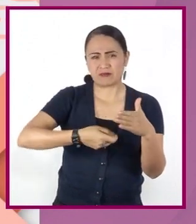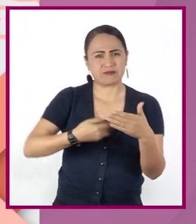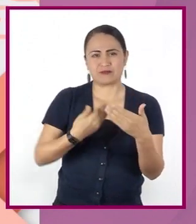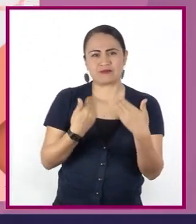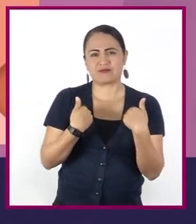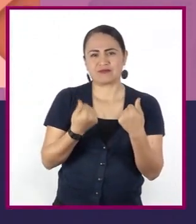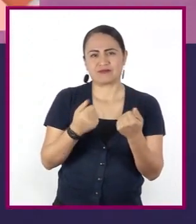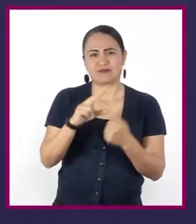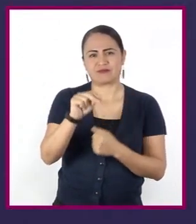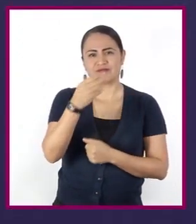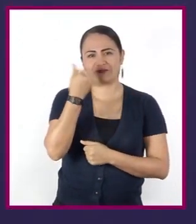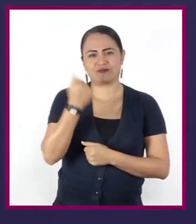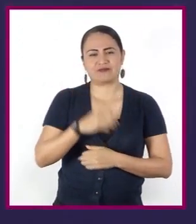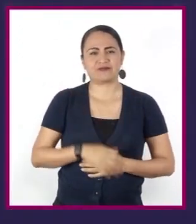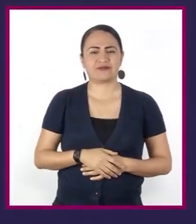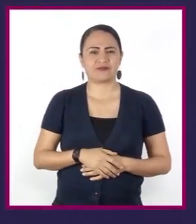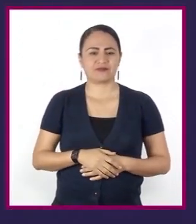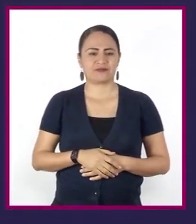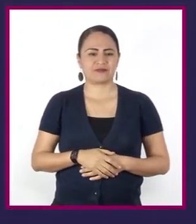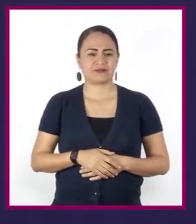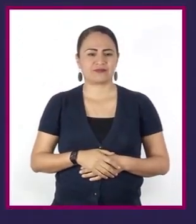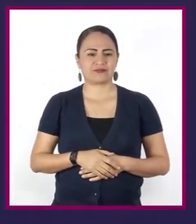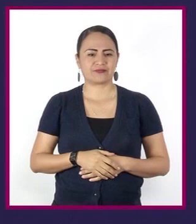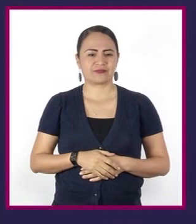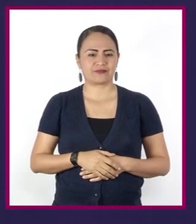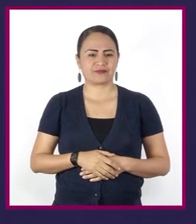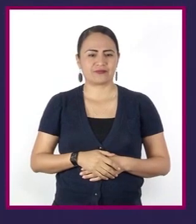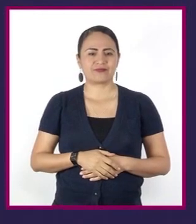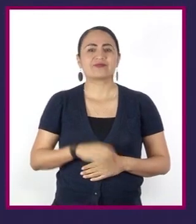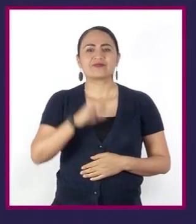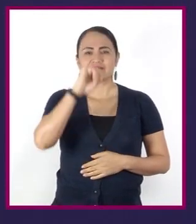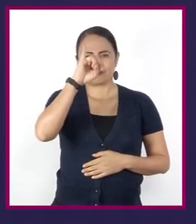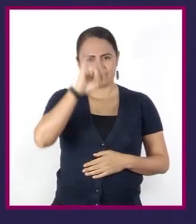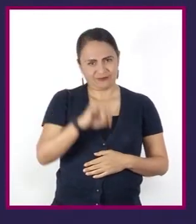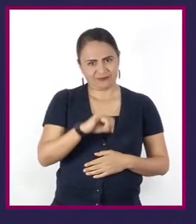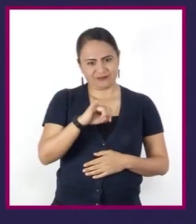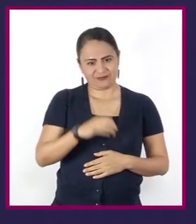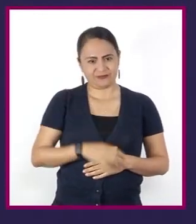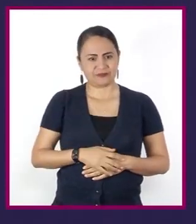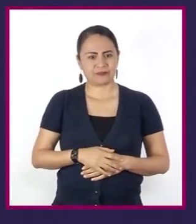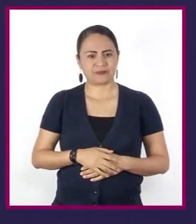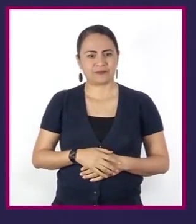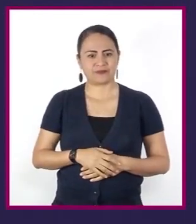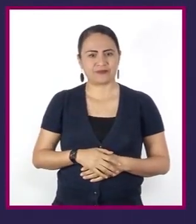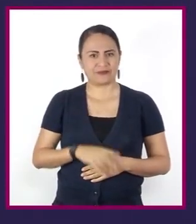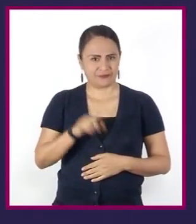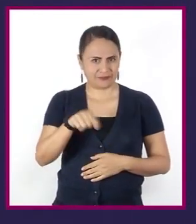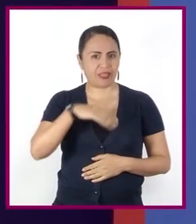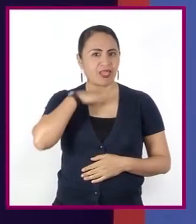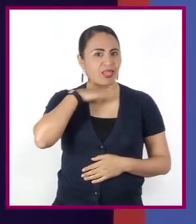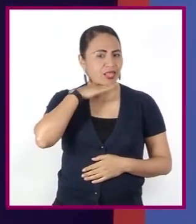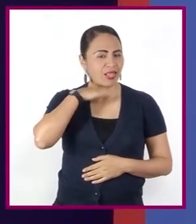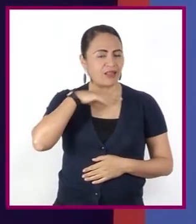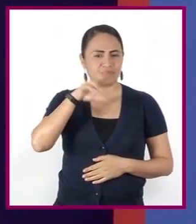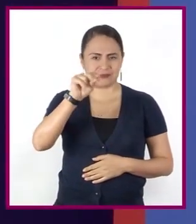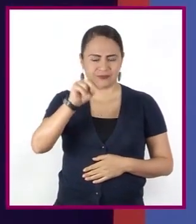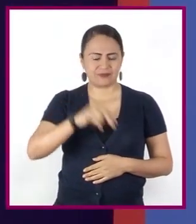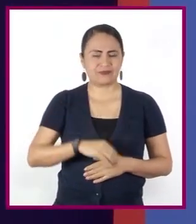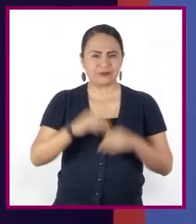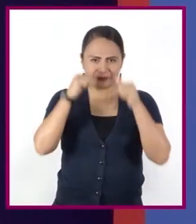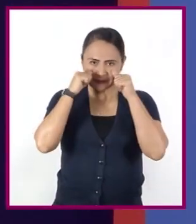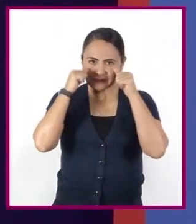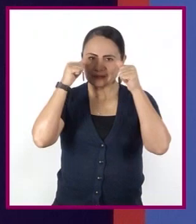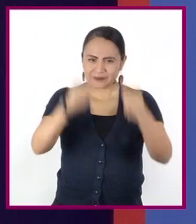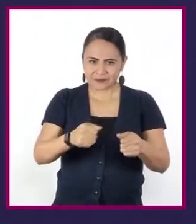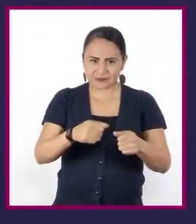ellas. Sí, es muy buena reflexión, pero no te distraigas. Sigamos en